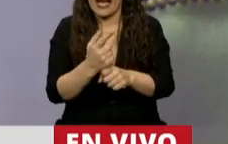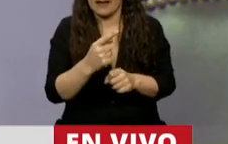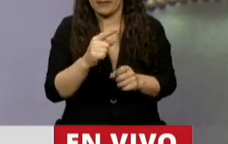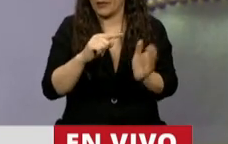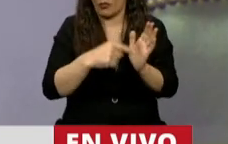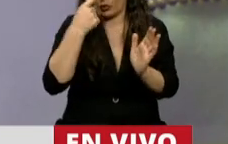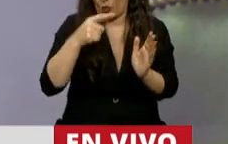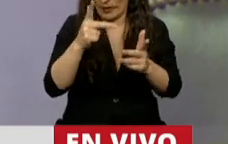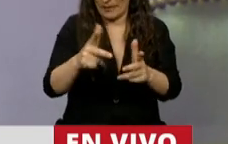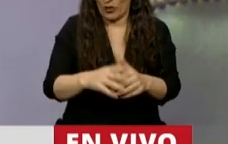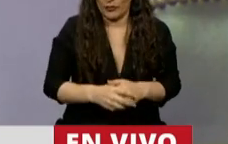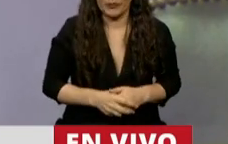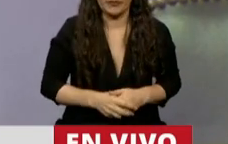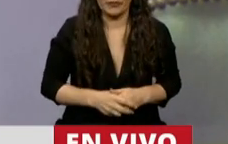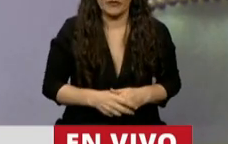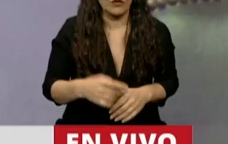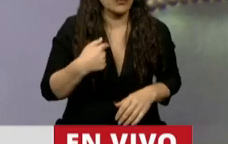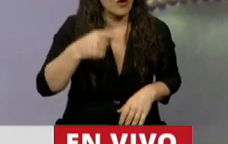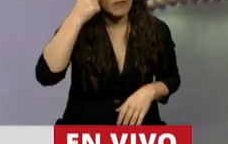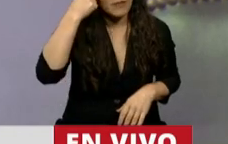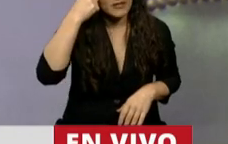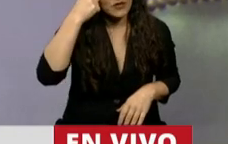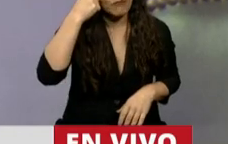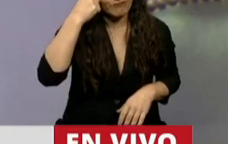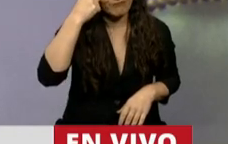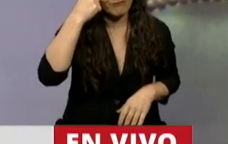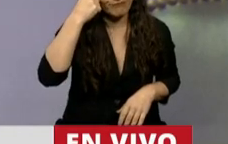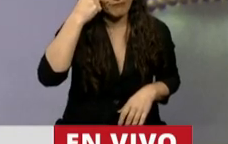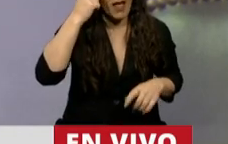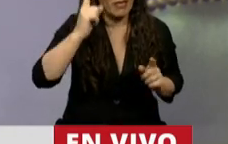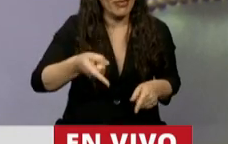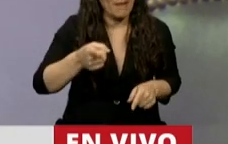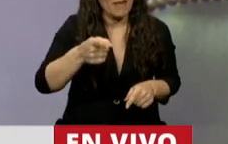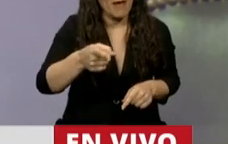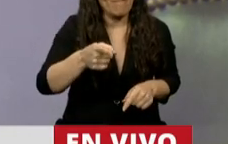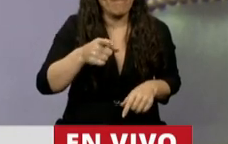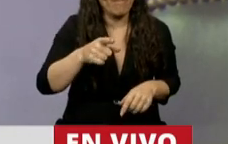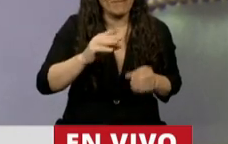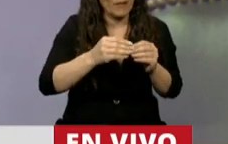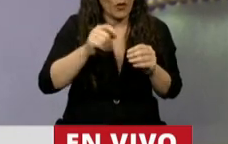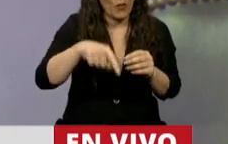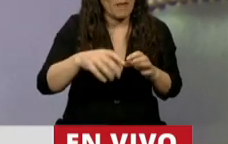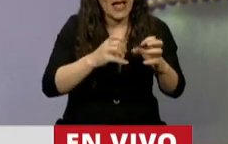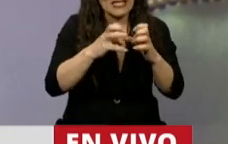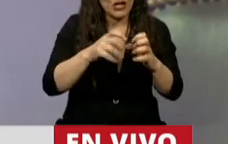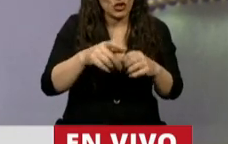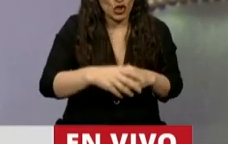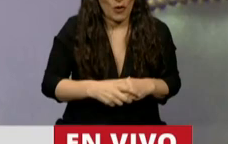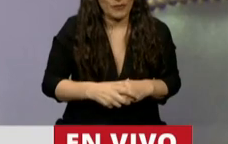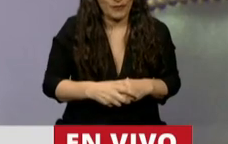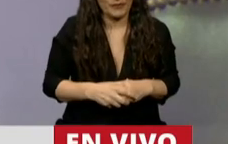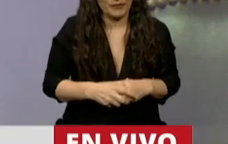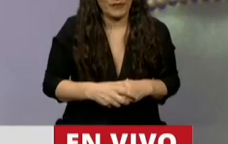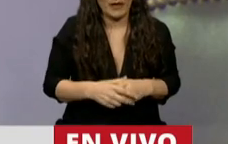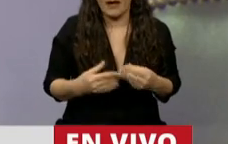punto, algo que creo que lamentablemente también nos pasó en esta sesión y que marca claramente la incapacidad